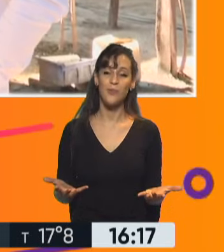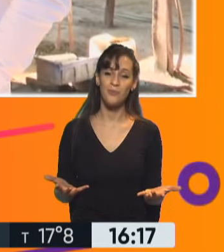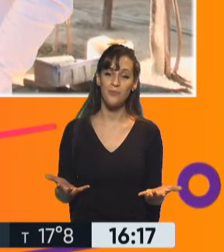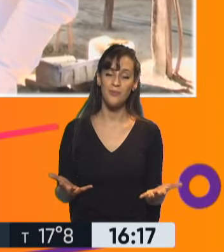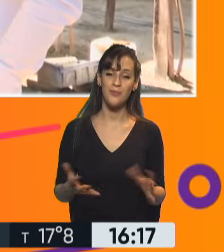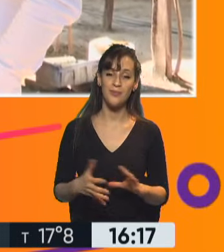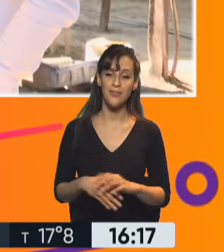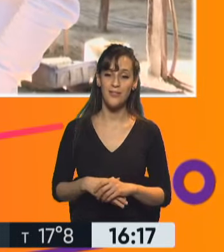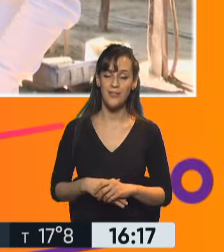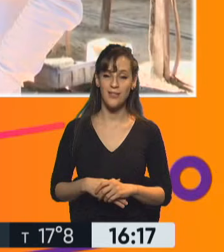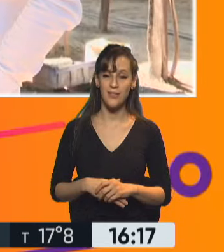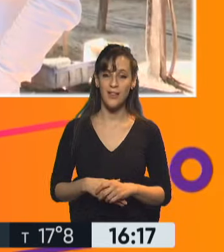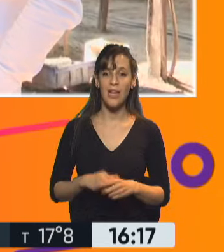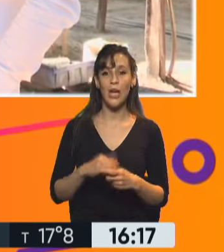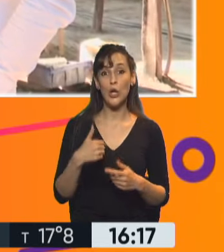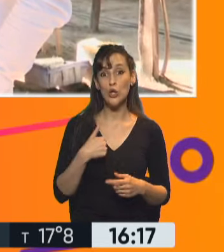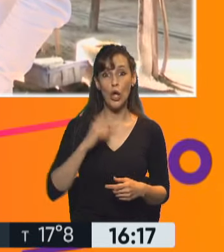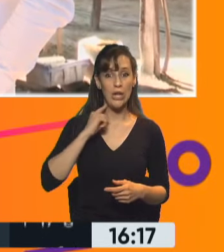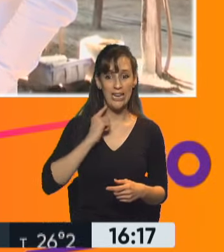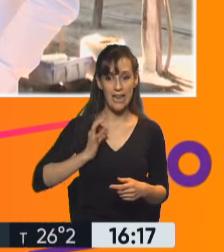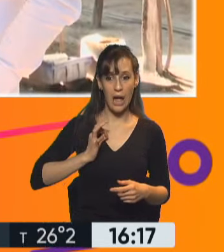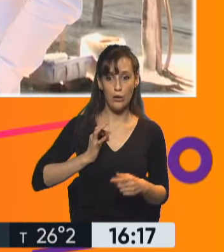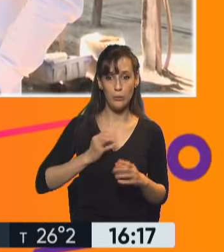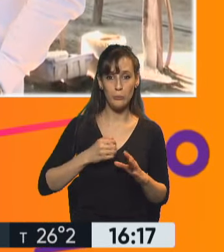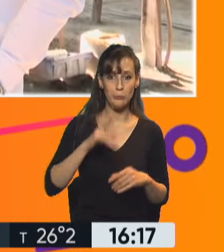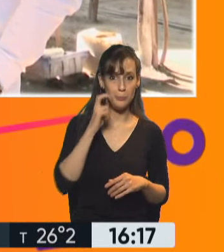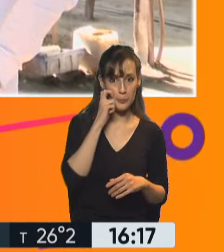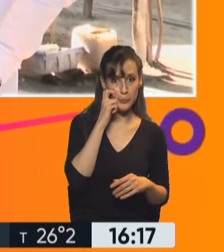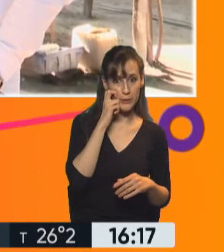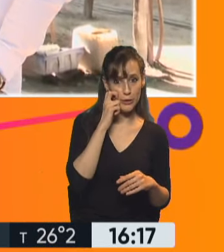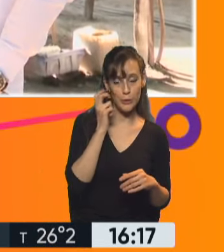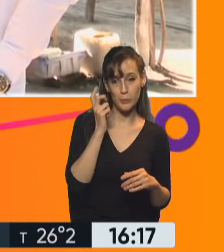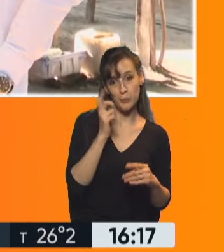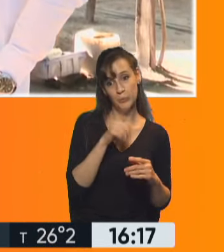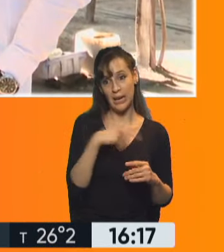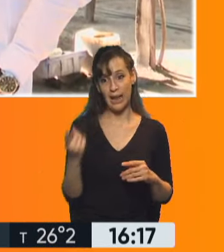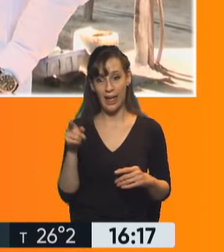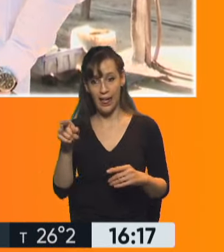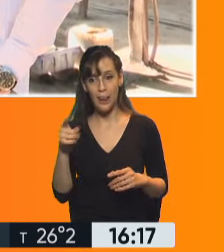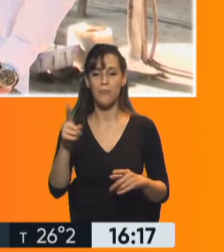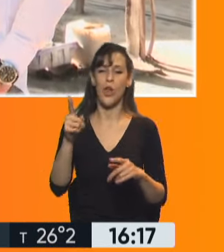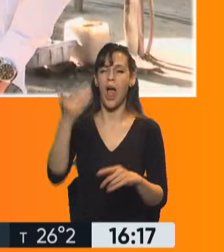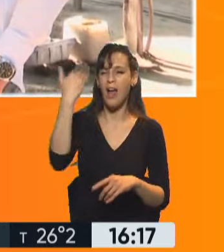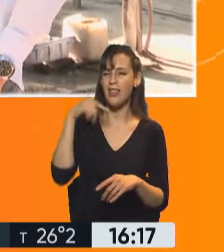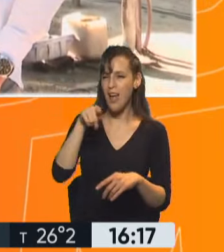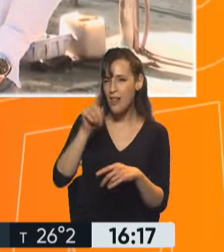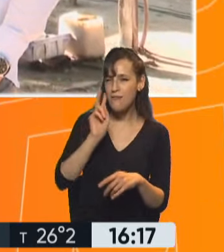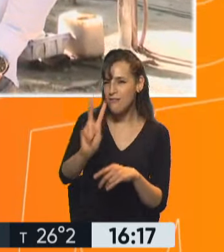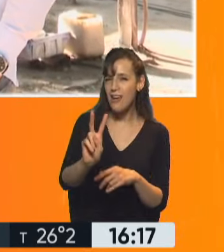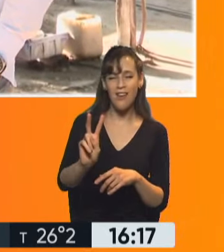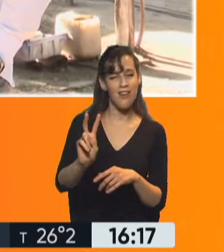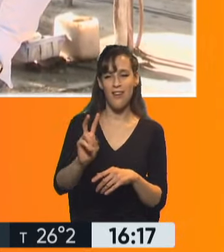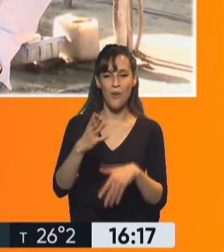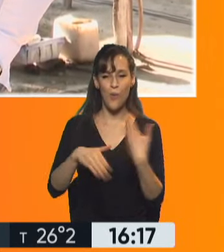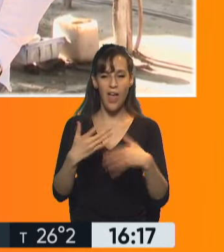le llevo 13 años, pero uno ha hecho la galleta a la cabeza, lo veíamos a él jugando al fútbol, un actor de cine jugando